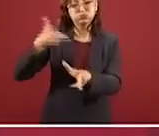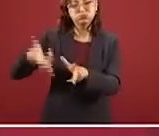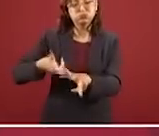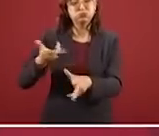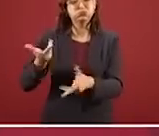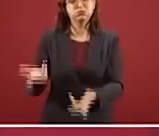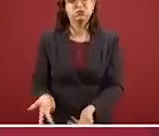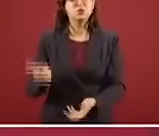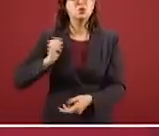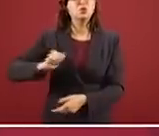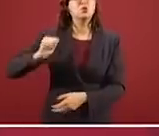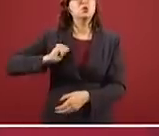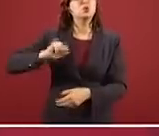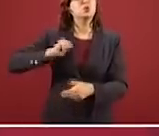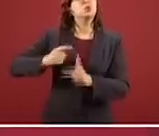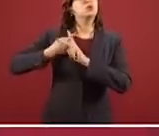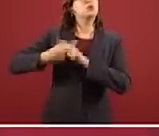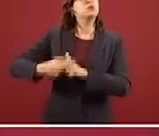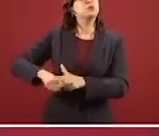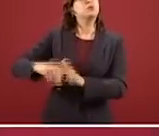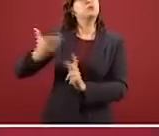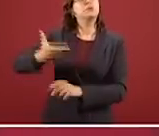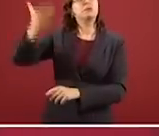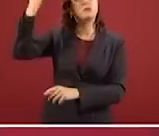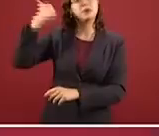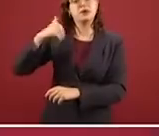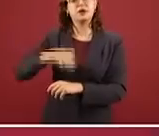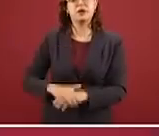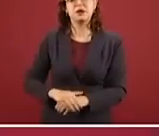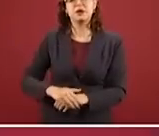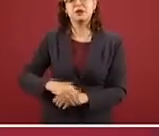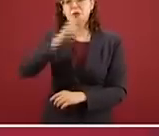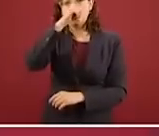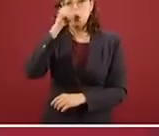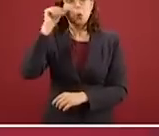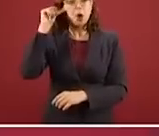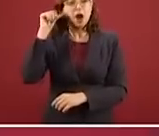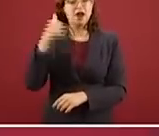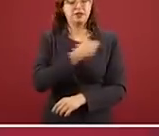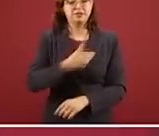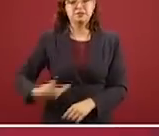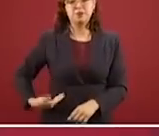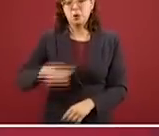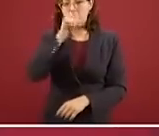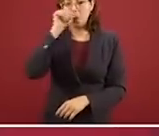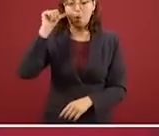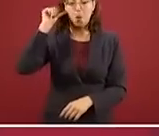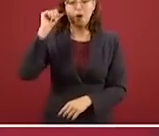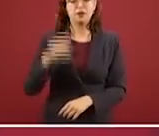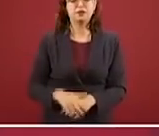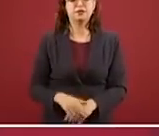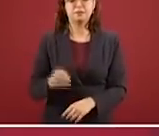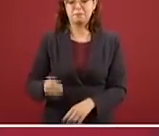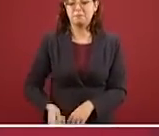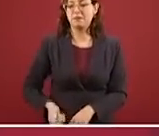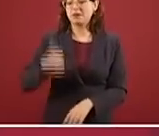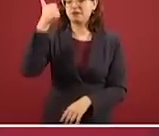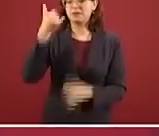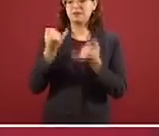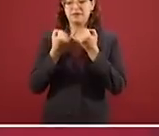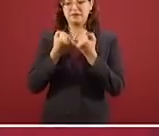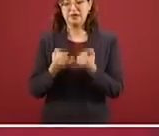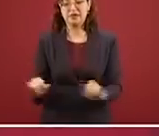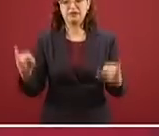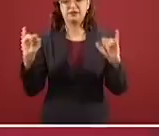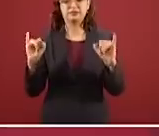desde la época del presidente Juárez. El primer ferrocarril que se inauguró